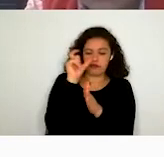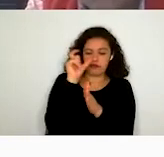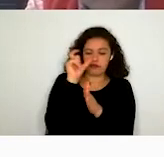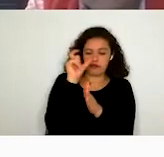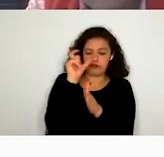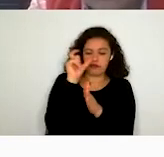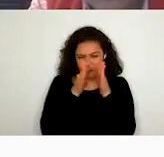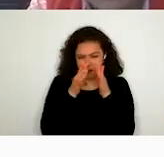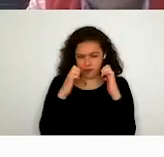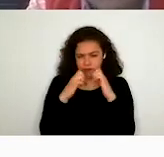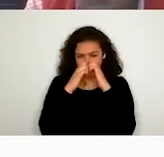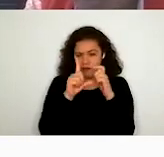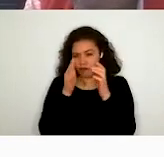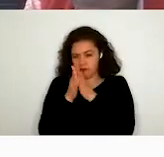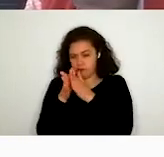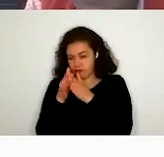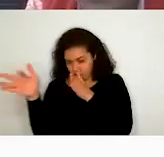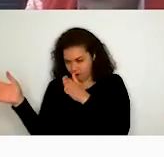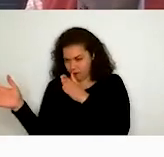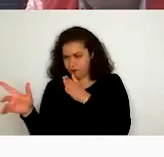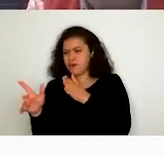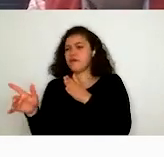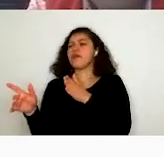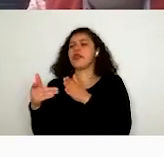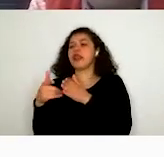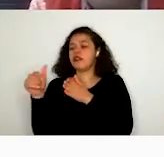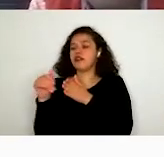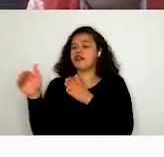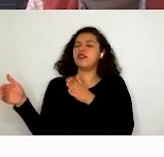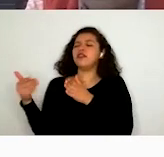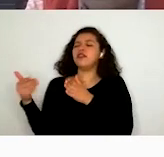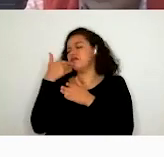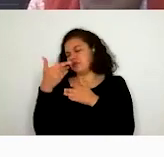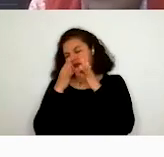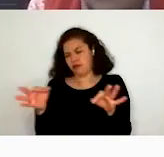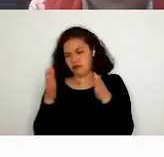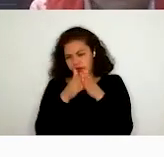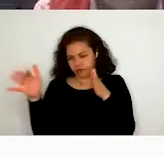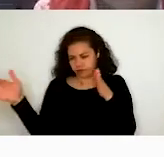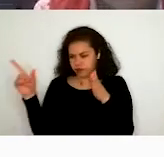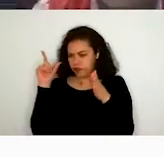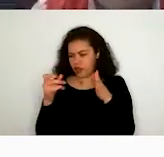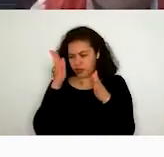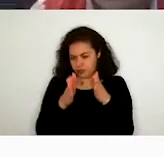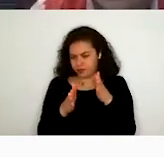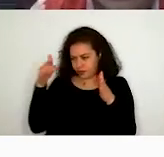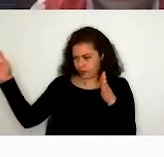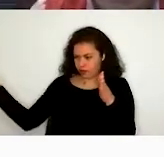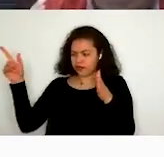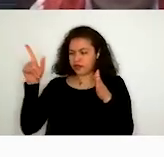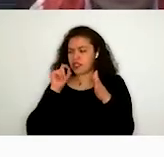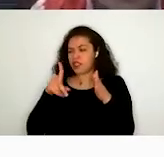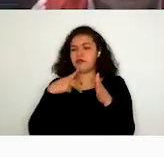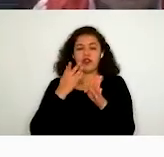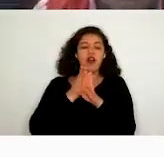emergencia y después también son importantes, pero no son tan amplias como en la etapa